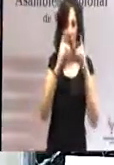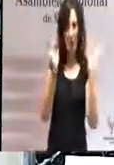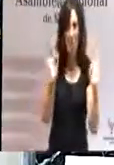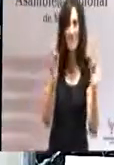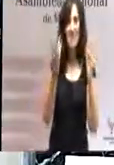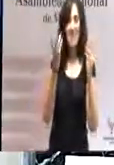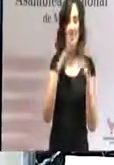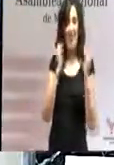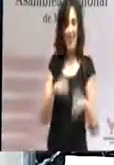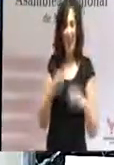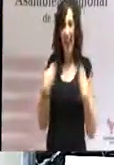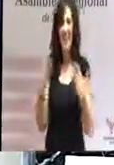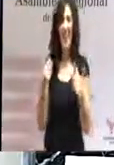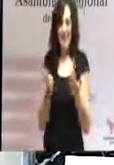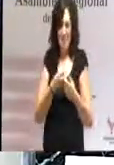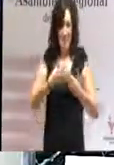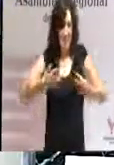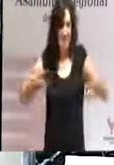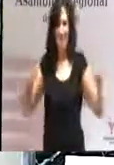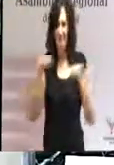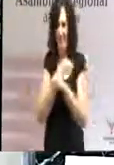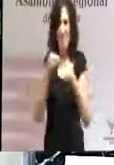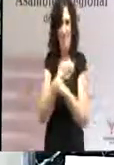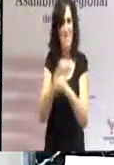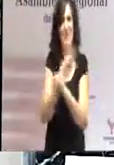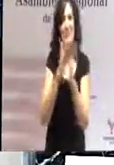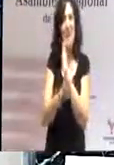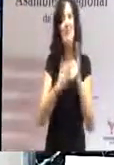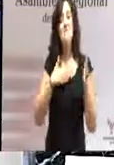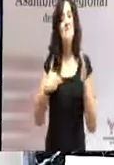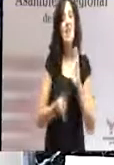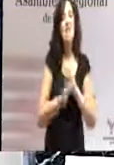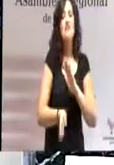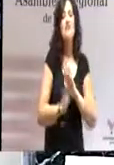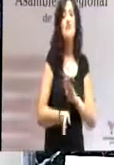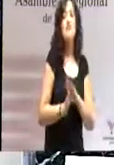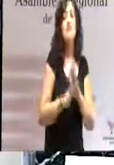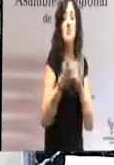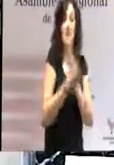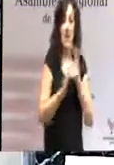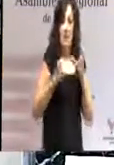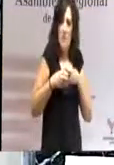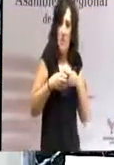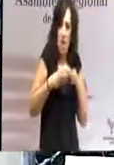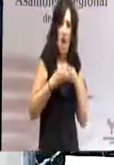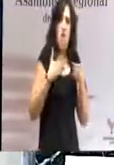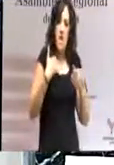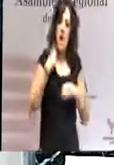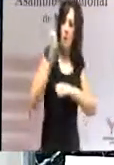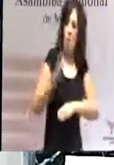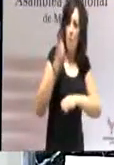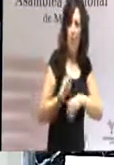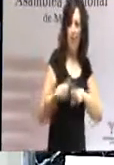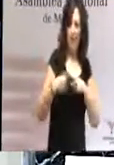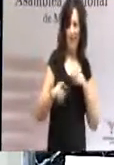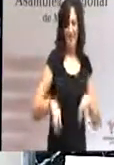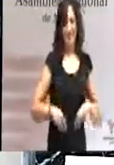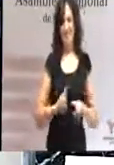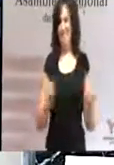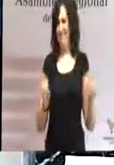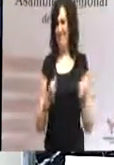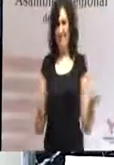no se pacta y se pretende seguir pasando el rodillo cuando siguen, están ustedes en minoría. Señor Sánchez, no solo